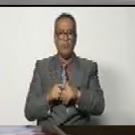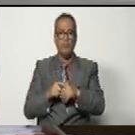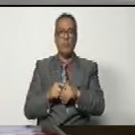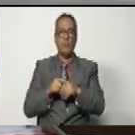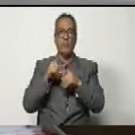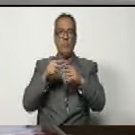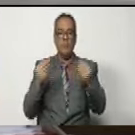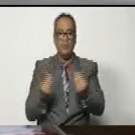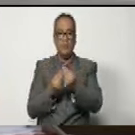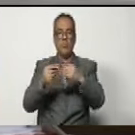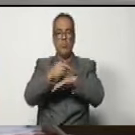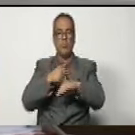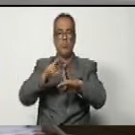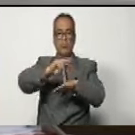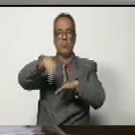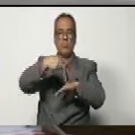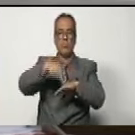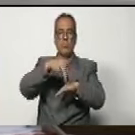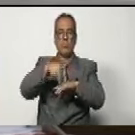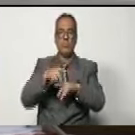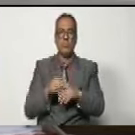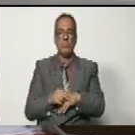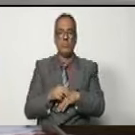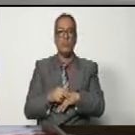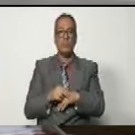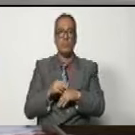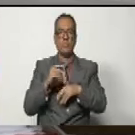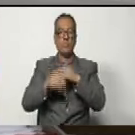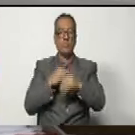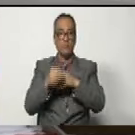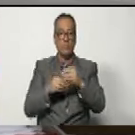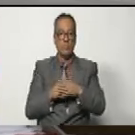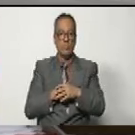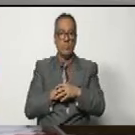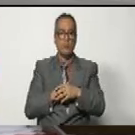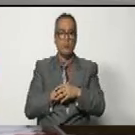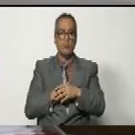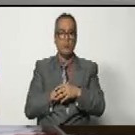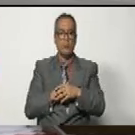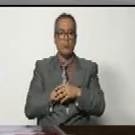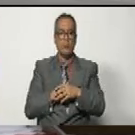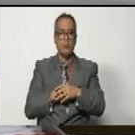el Ejecutivo Nacional y con la Cancillería a los efectos de